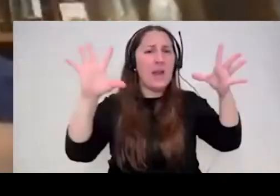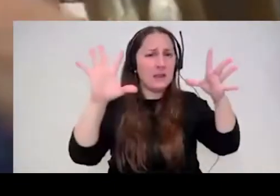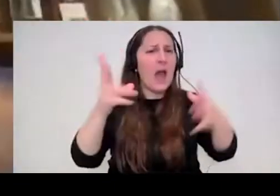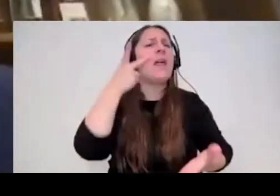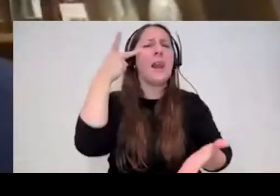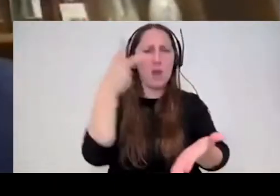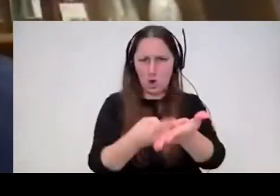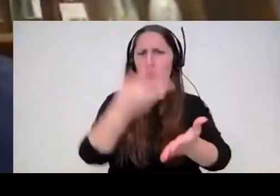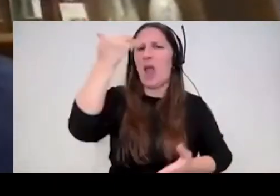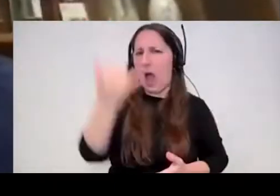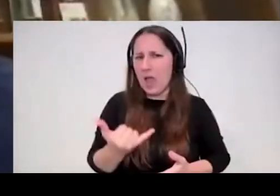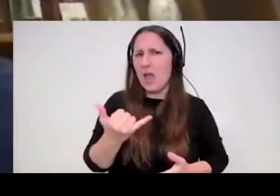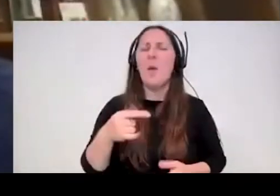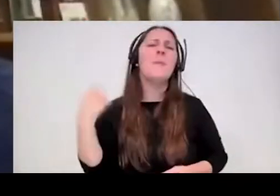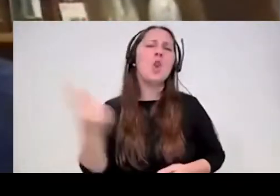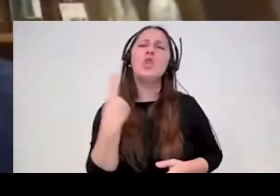dimensionamos nosotros los convenios de la OIT?